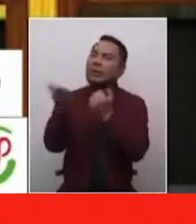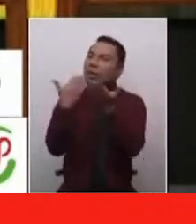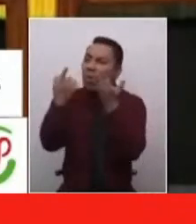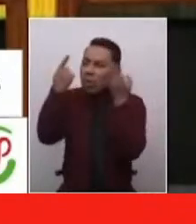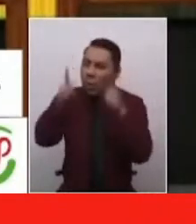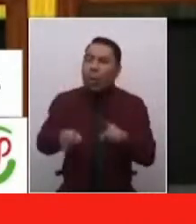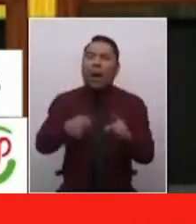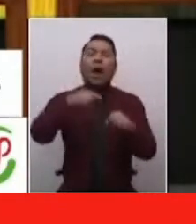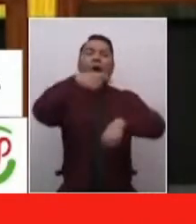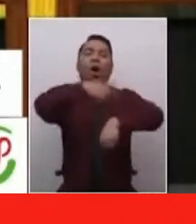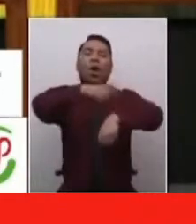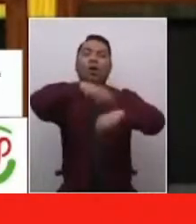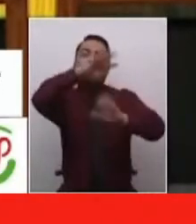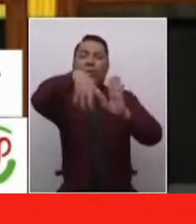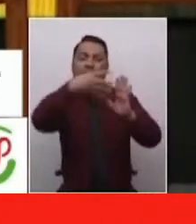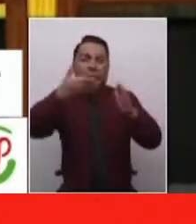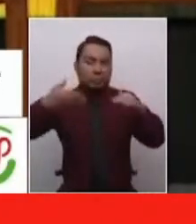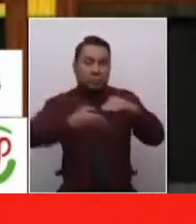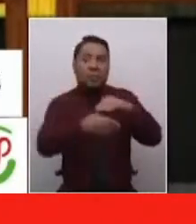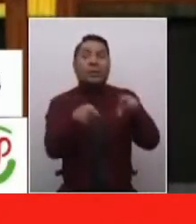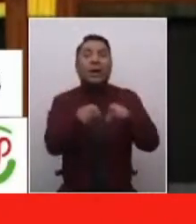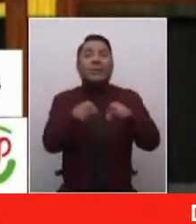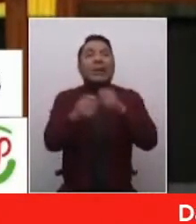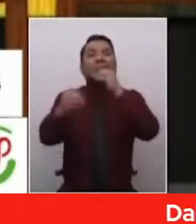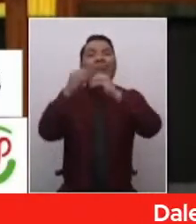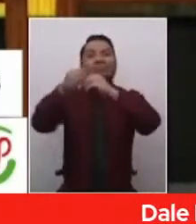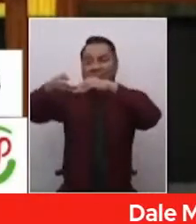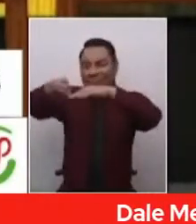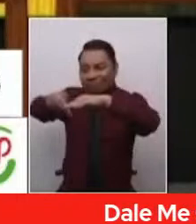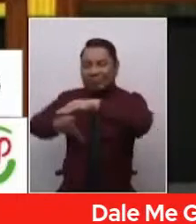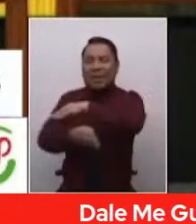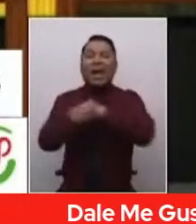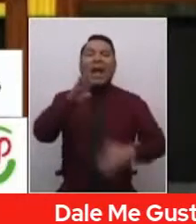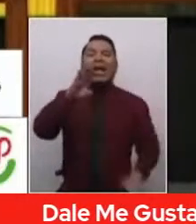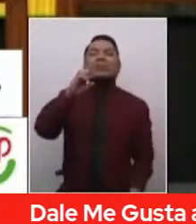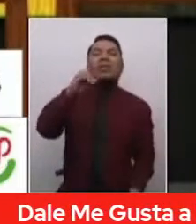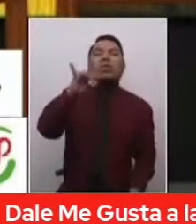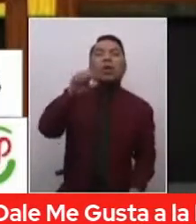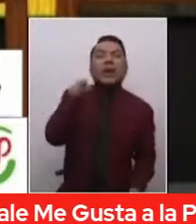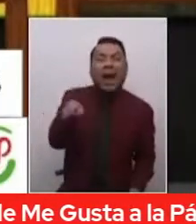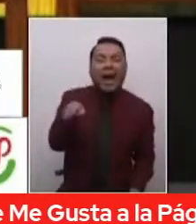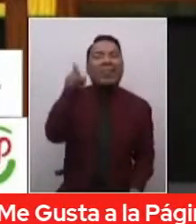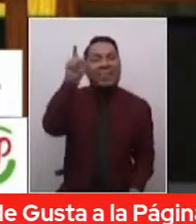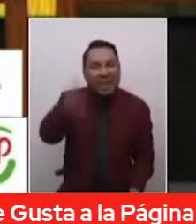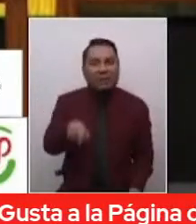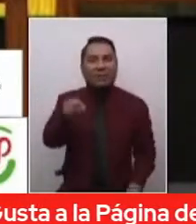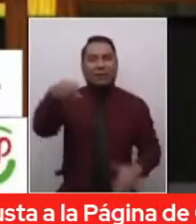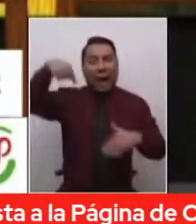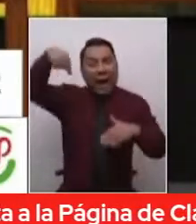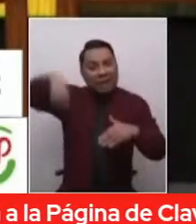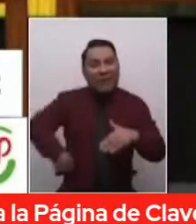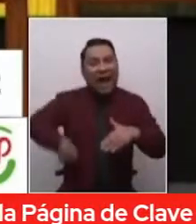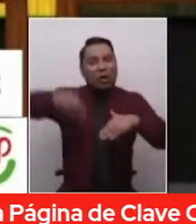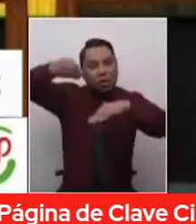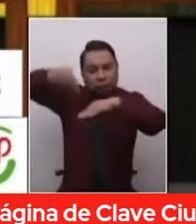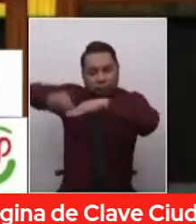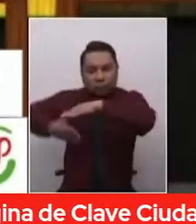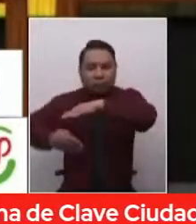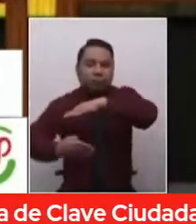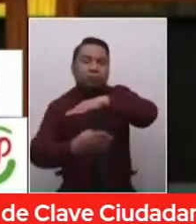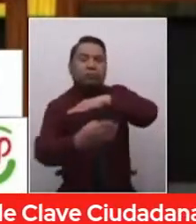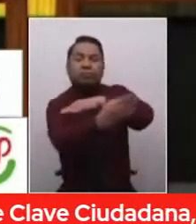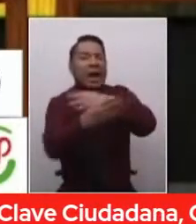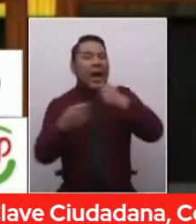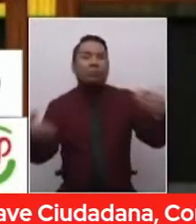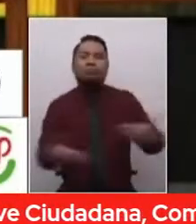de concreto armado, como el Sanjón de Bedoya Reyes, para que no se levante el asfalto por esas rutas que vamos a ponerles para que puedan atravesar la